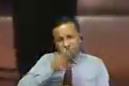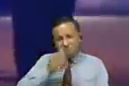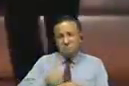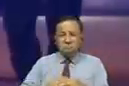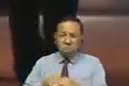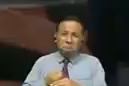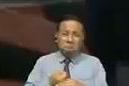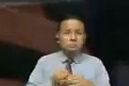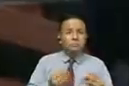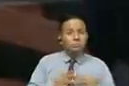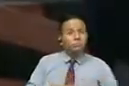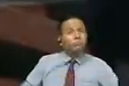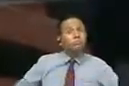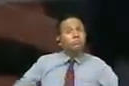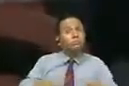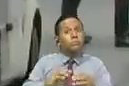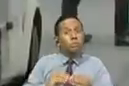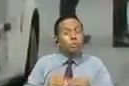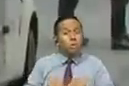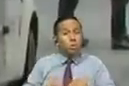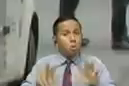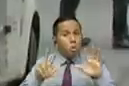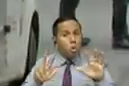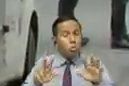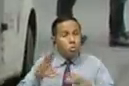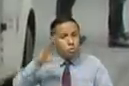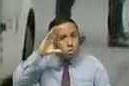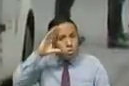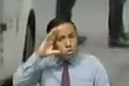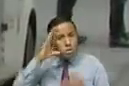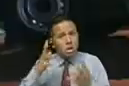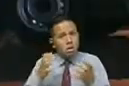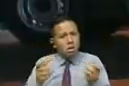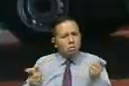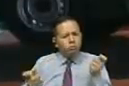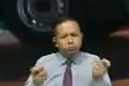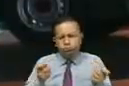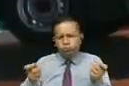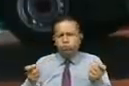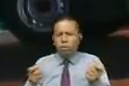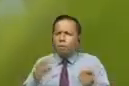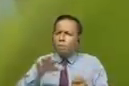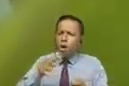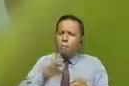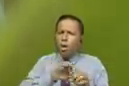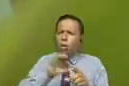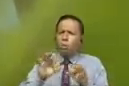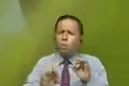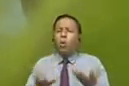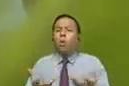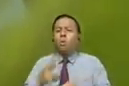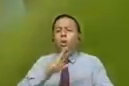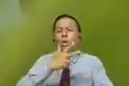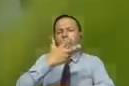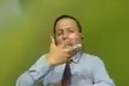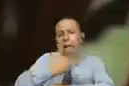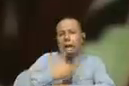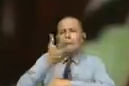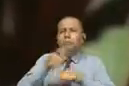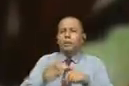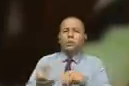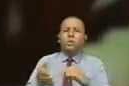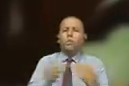la policía intenta aplacar un promedio de 3 muertes diarias. Con cámara de Hilario